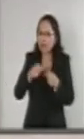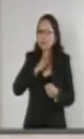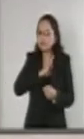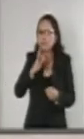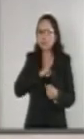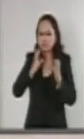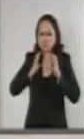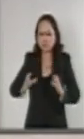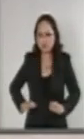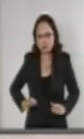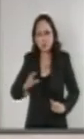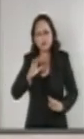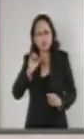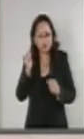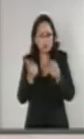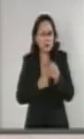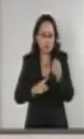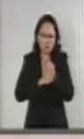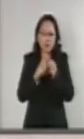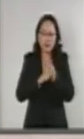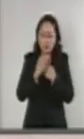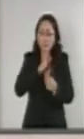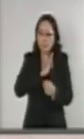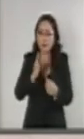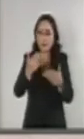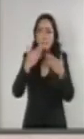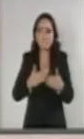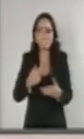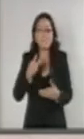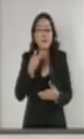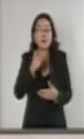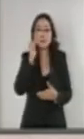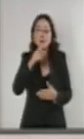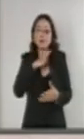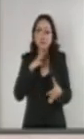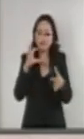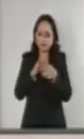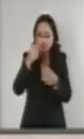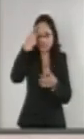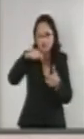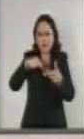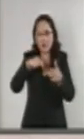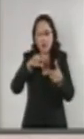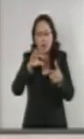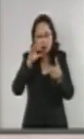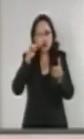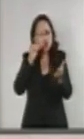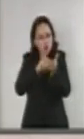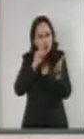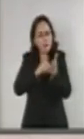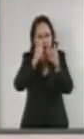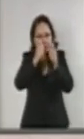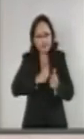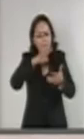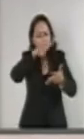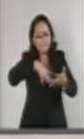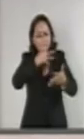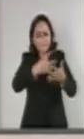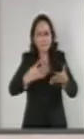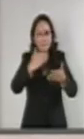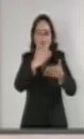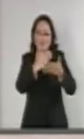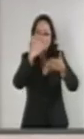que nos dan el criterio para que siga permaneciendo ahí, pero en un nivel